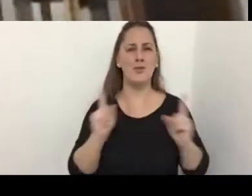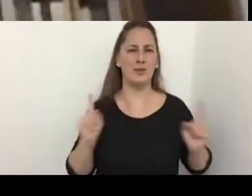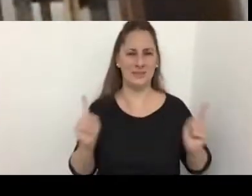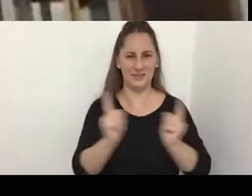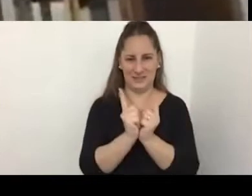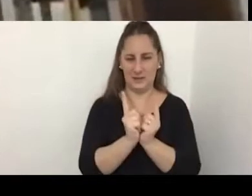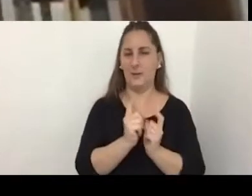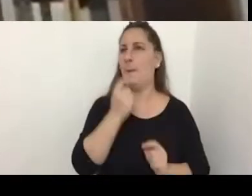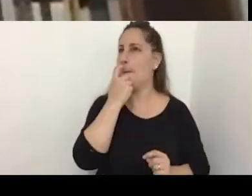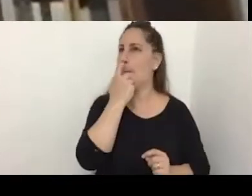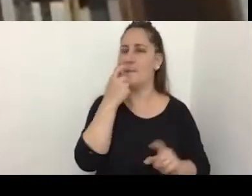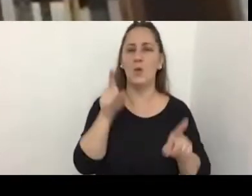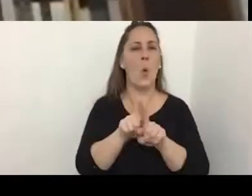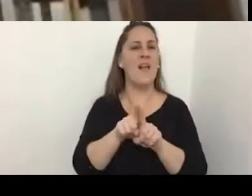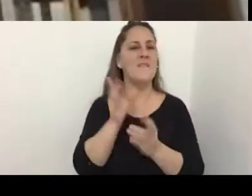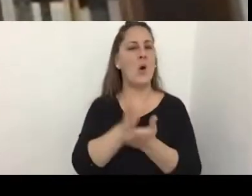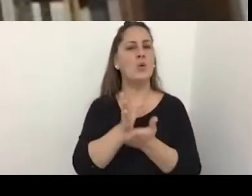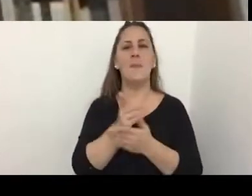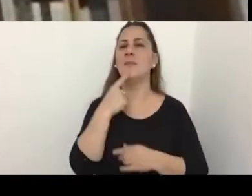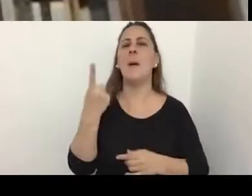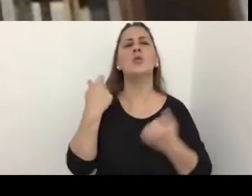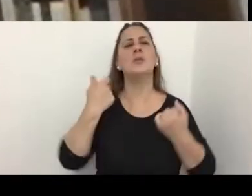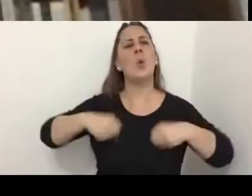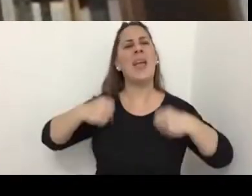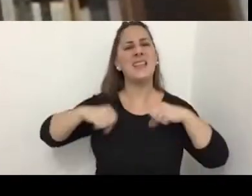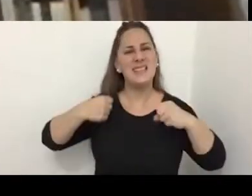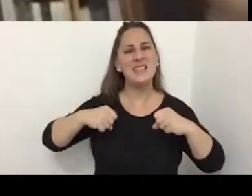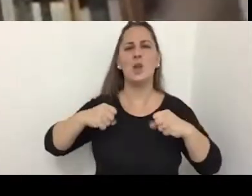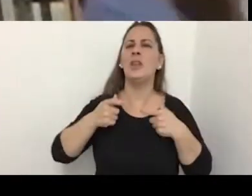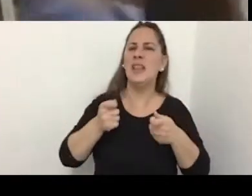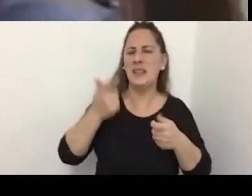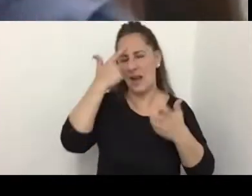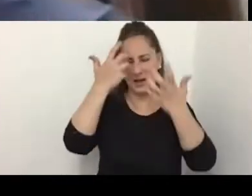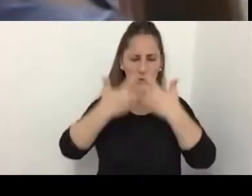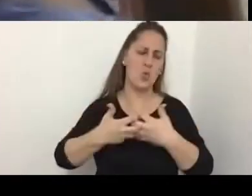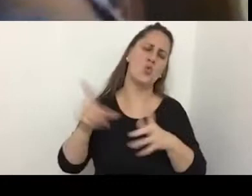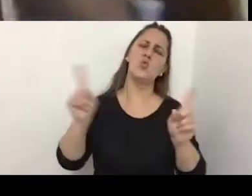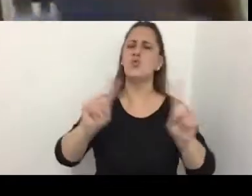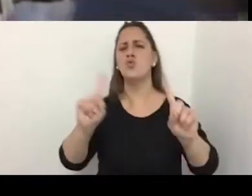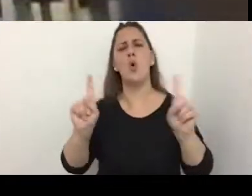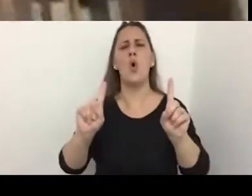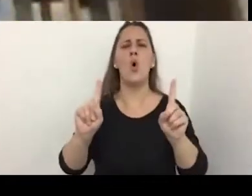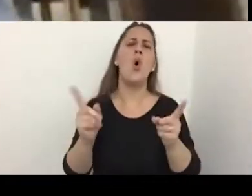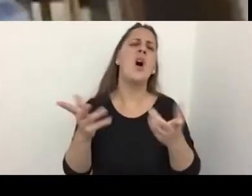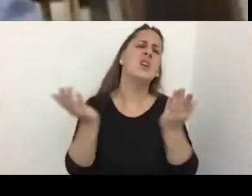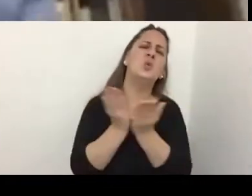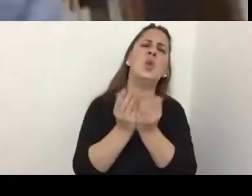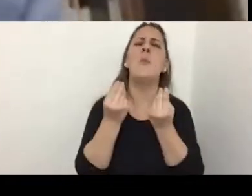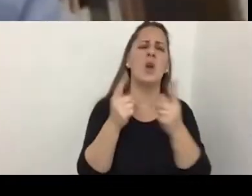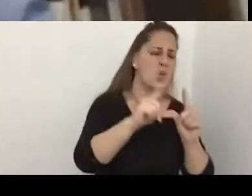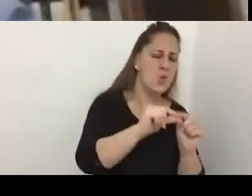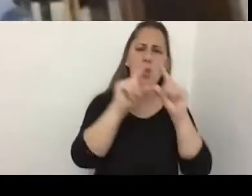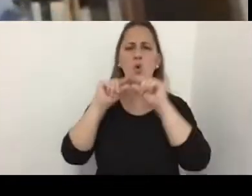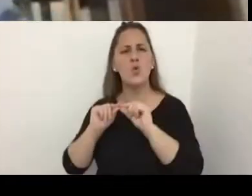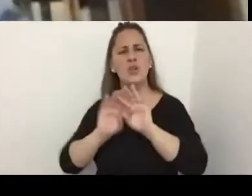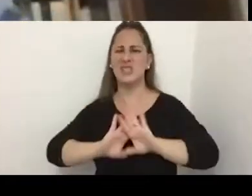cuando uno está en la facultad y dicen, vamos a hacer un ejercicio, vamos a tratar de razonar. Dice, no, profe, díganos qué hay que estudiar, de qué artículo a qué artículo, y listo,